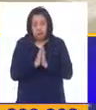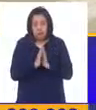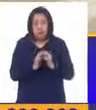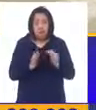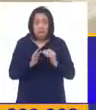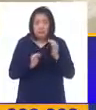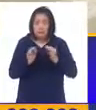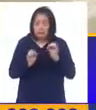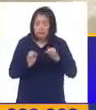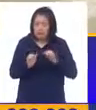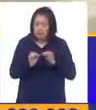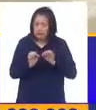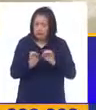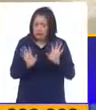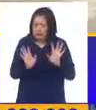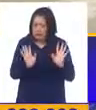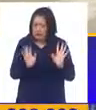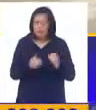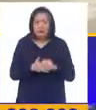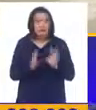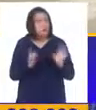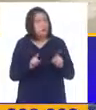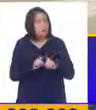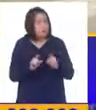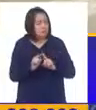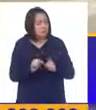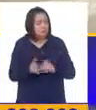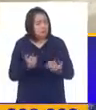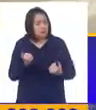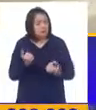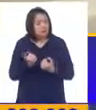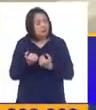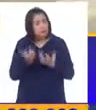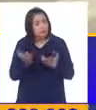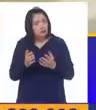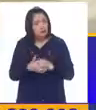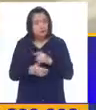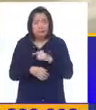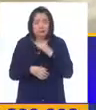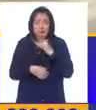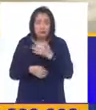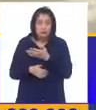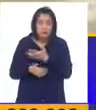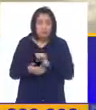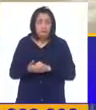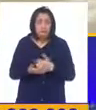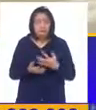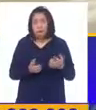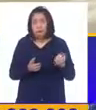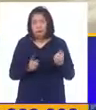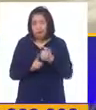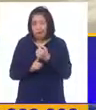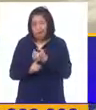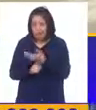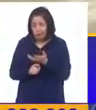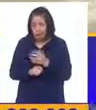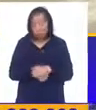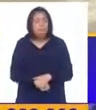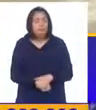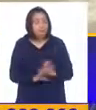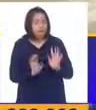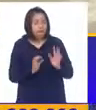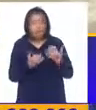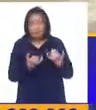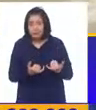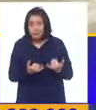la justicia que se esclarezca el caso y también solidarizándose obviamente con la señorita Durán por las lesiones que ha tenido. Por